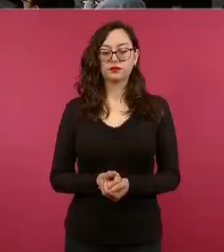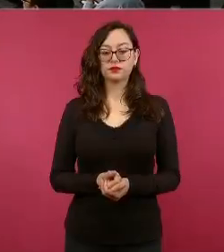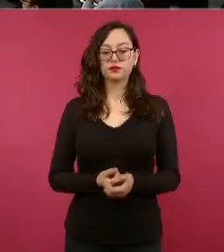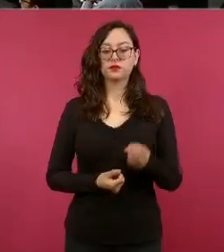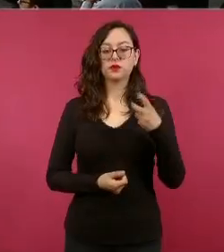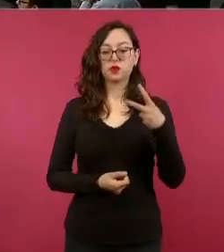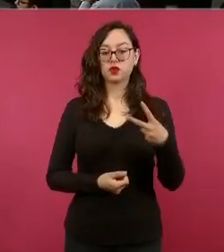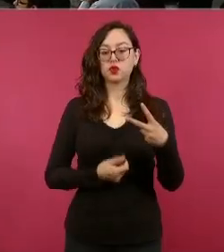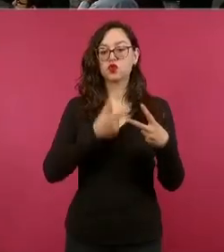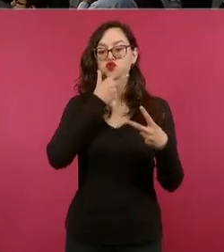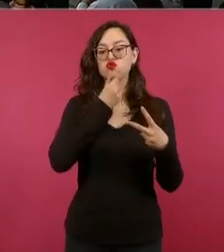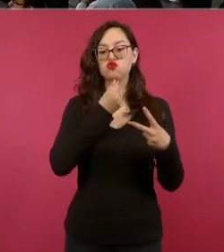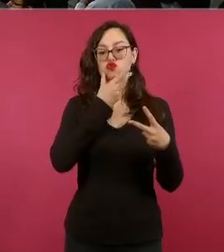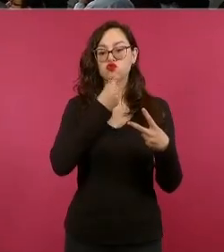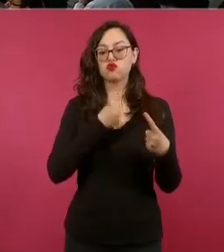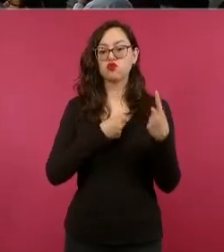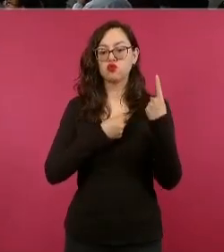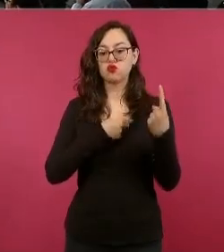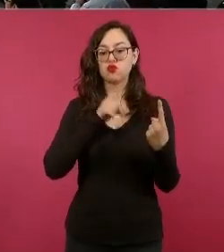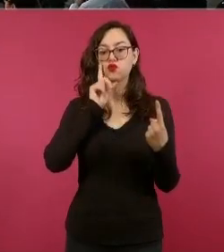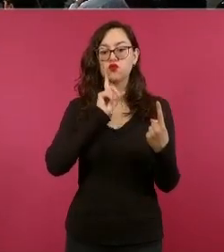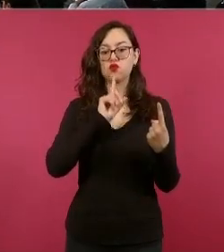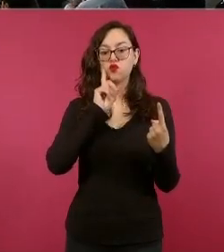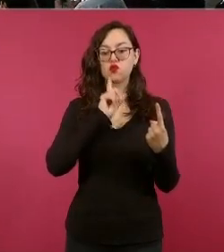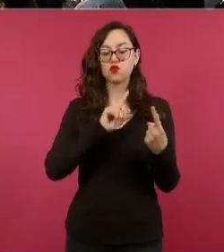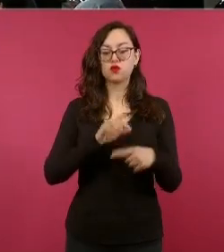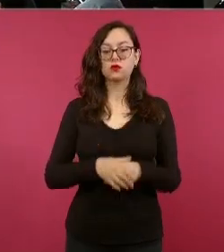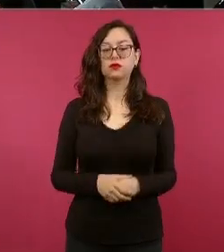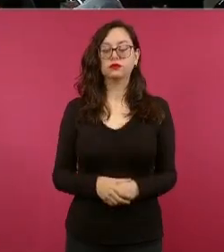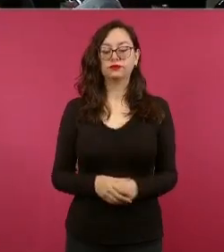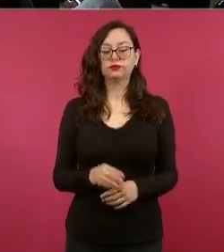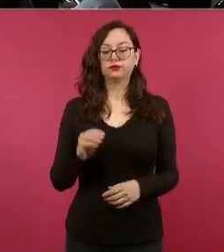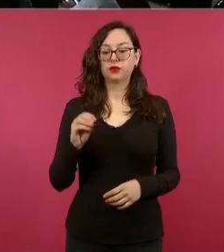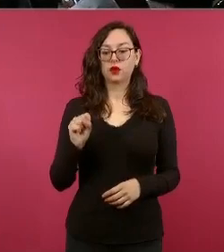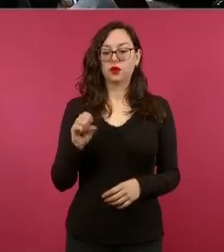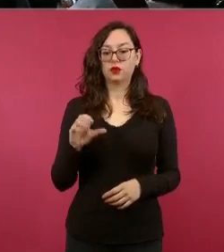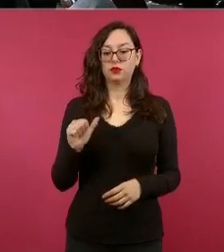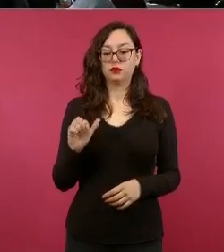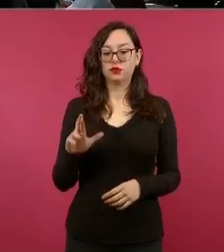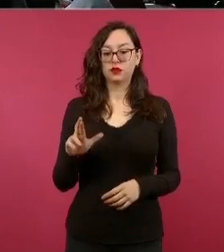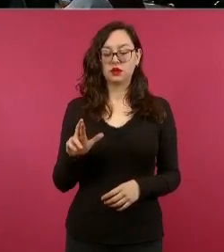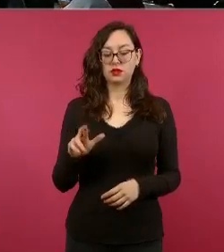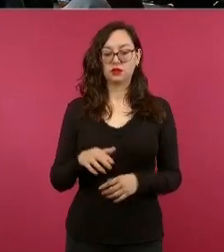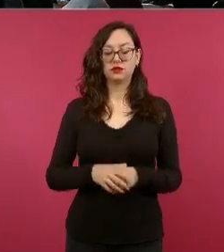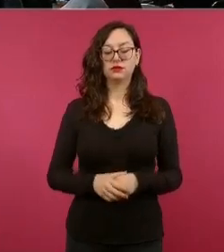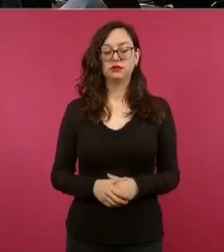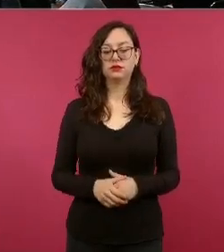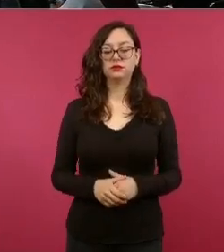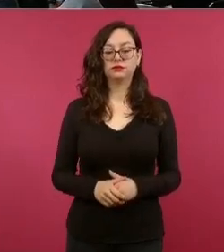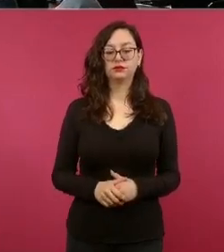dos hombres y una compañera. Óscar González.